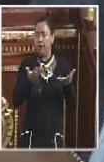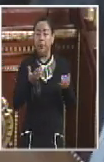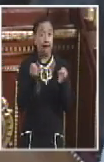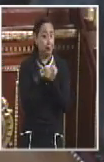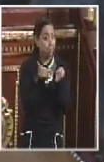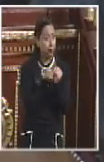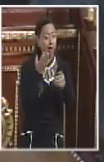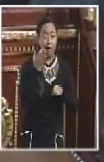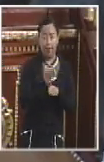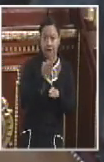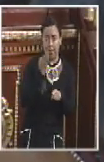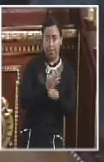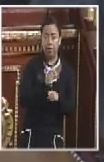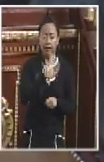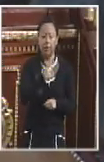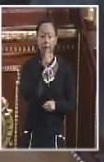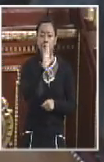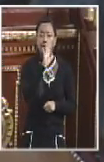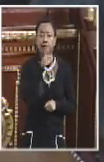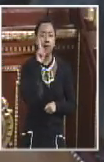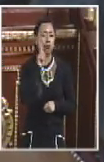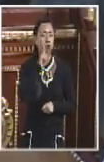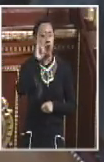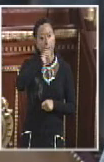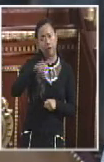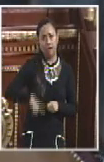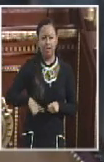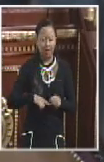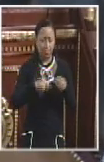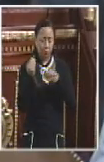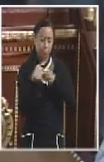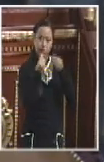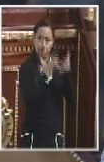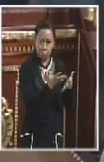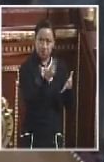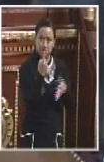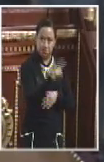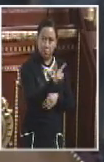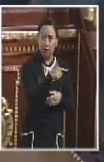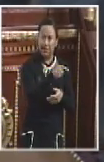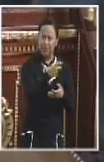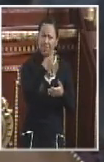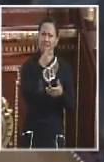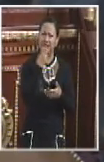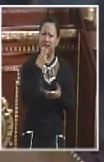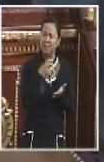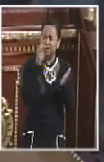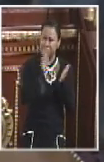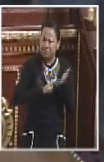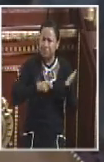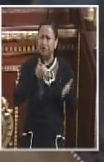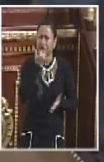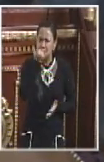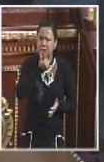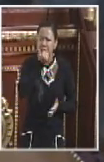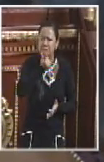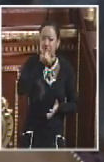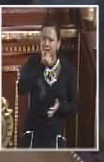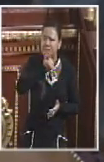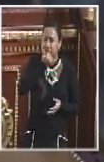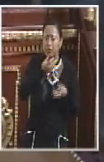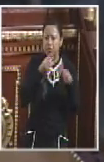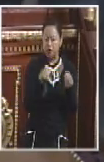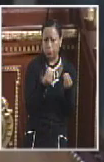una misiva que manda la jefa de gobierno con errores garrafales jurídicos que nos envía una terna cuando debería de ser una sola